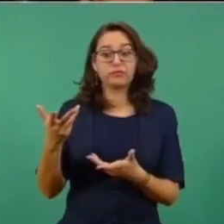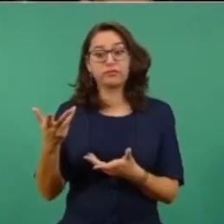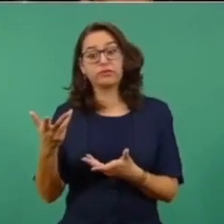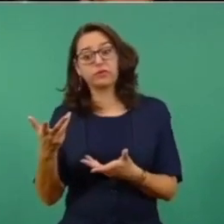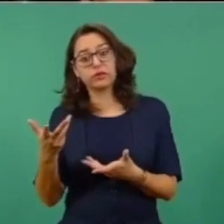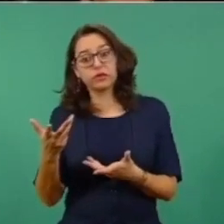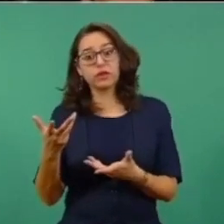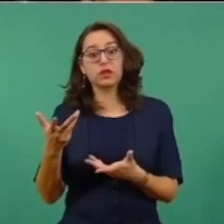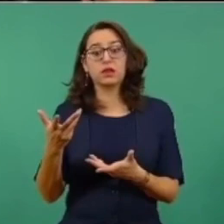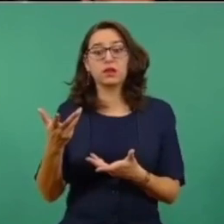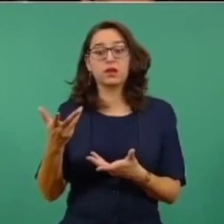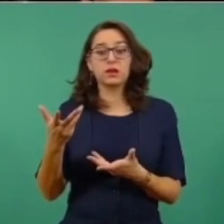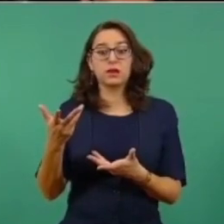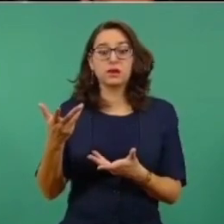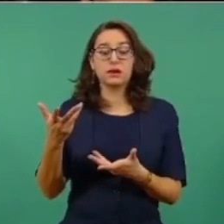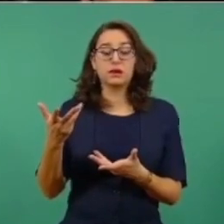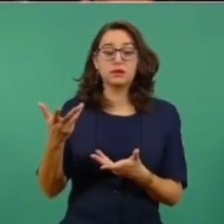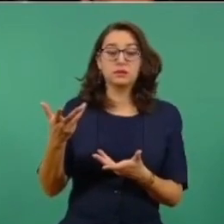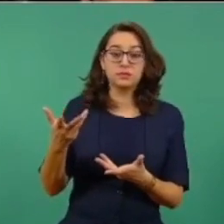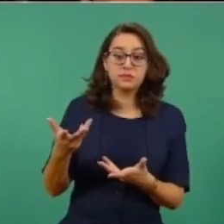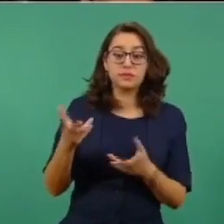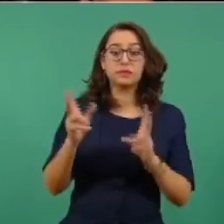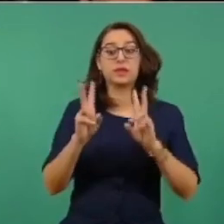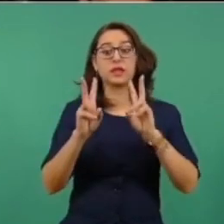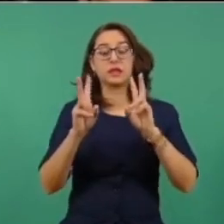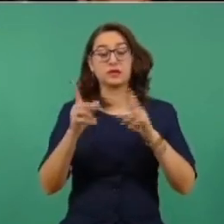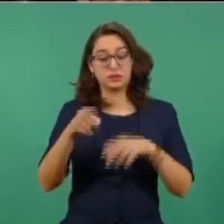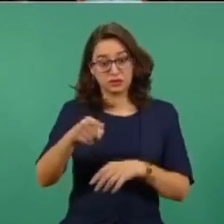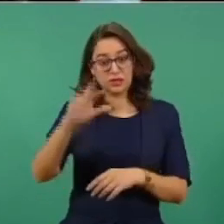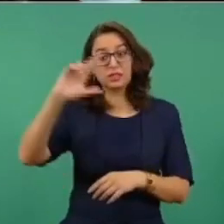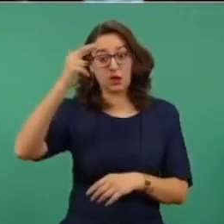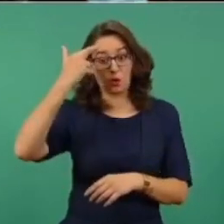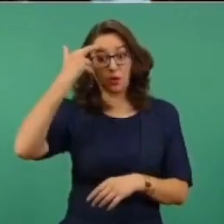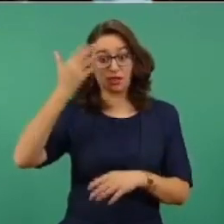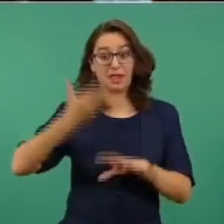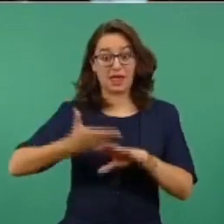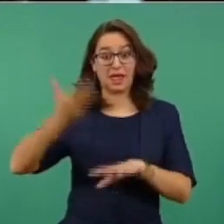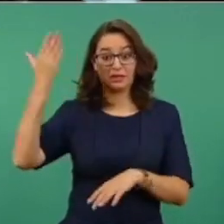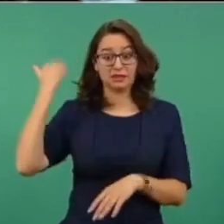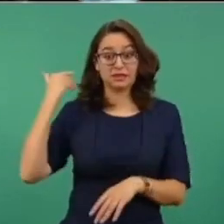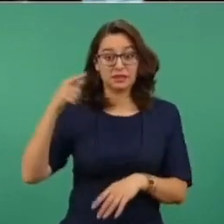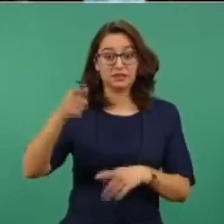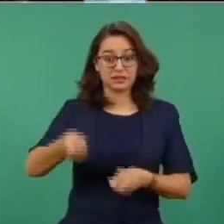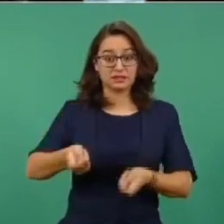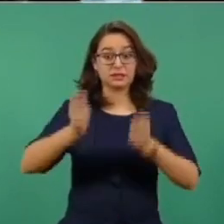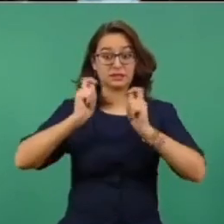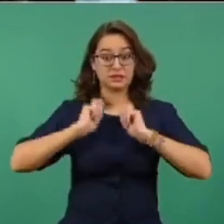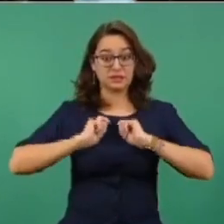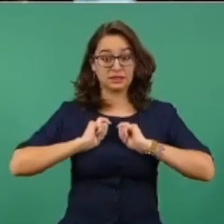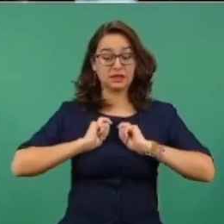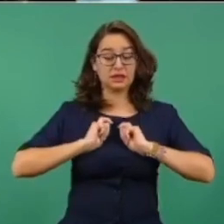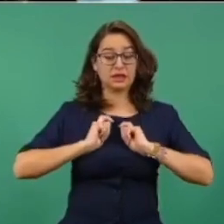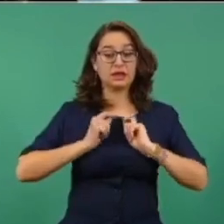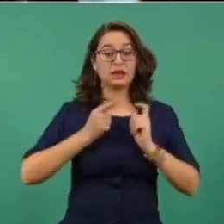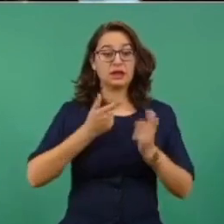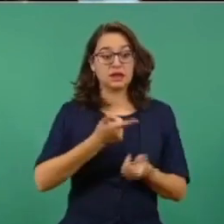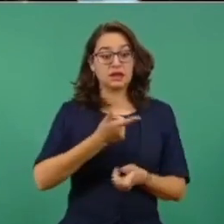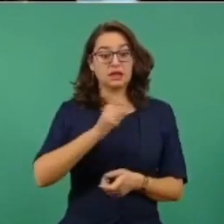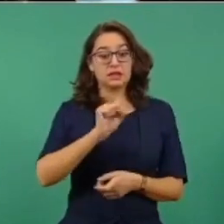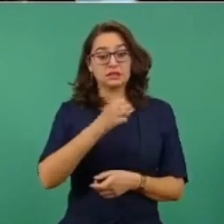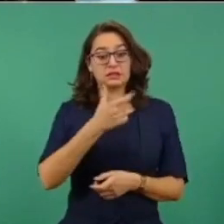pidió que llevara el asunto de los trabajadores portuarios con la Secretaría de Gobernación, cosa que fue fallida porque